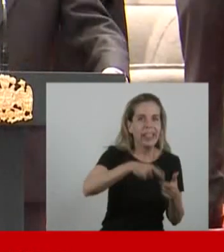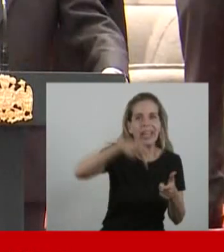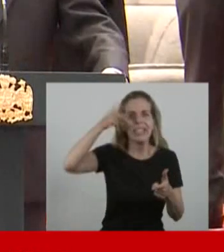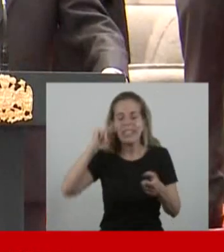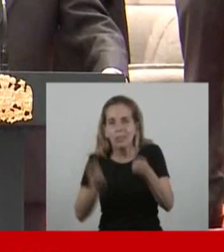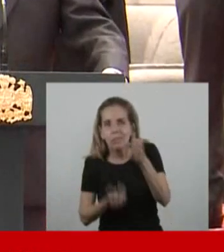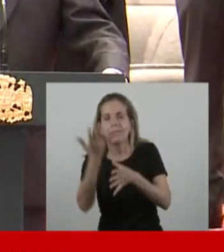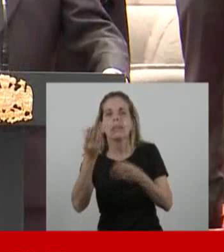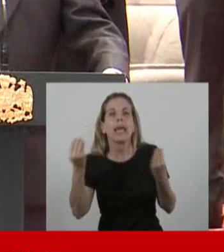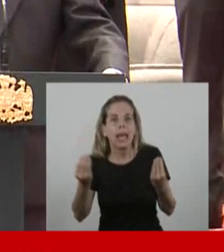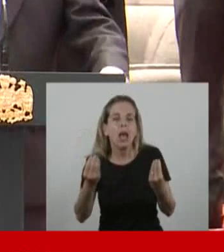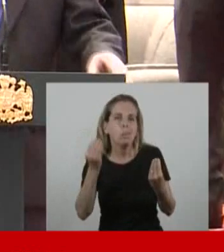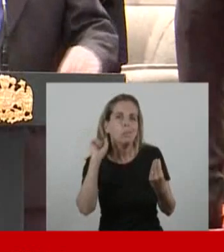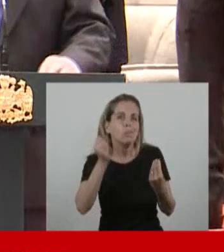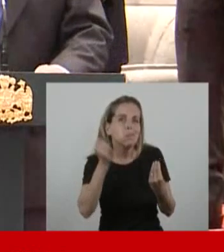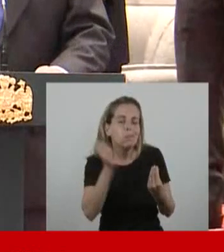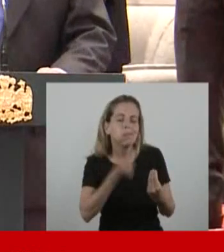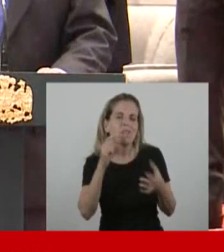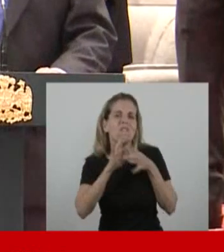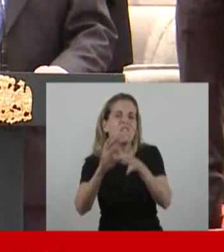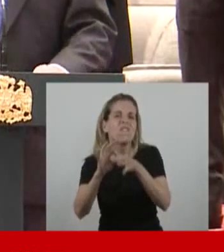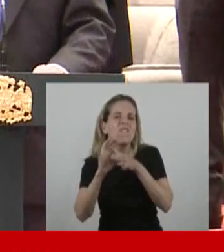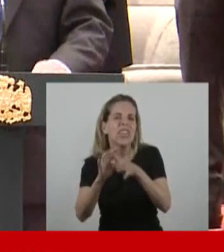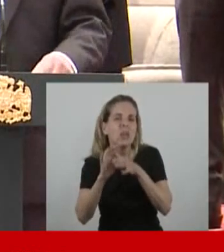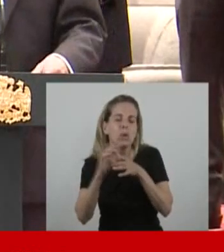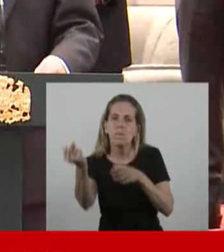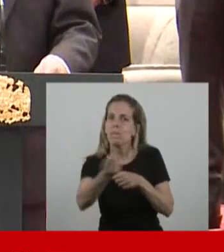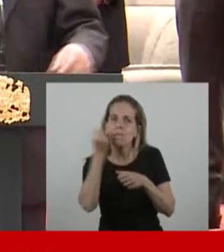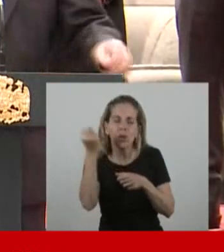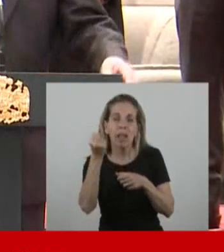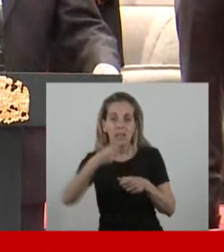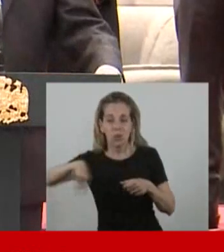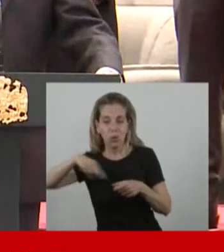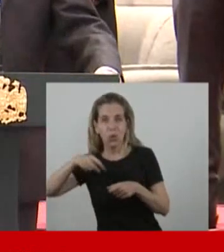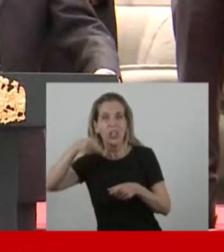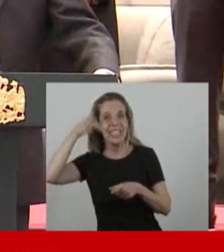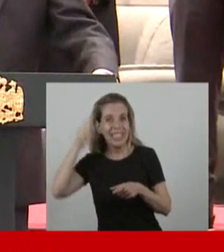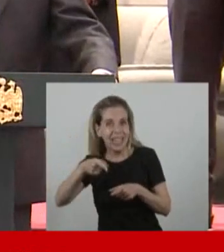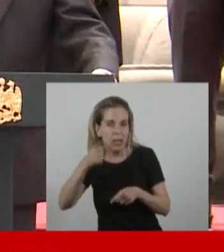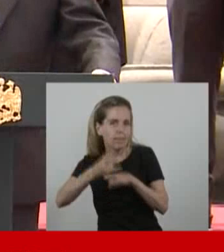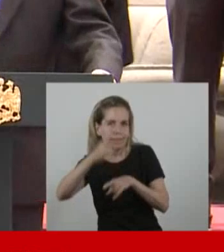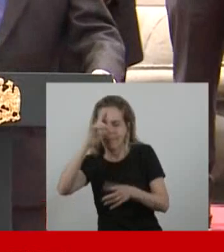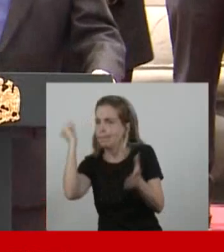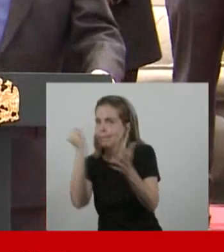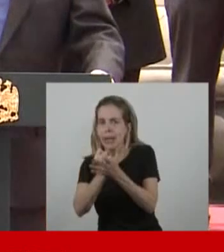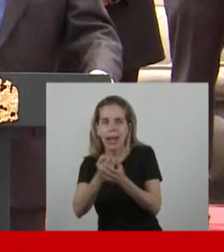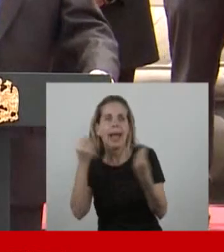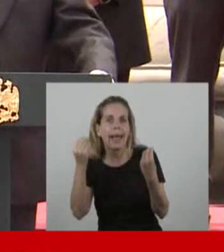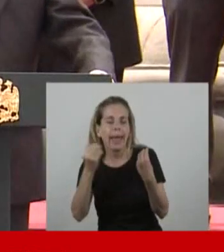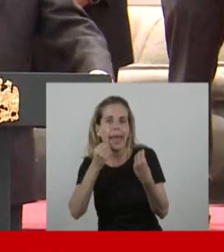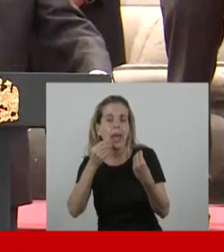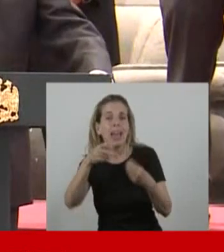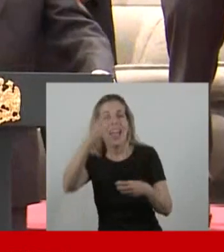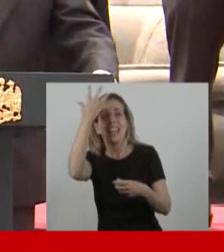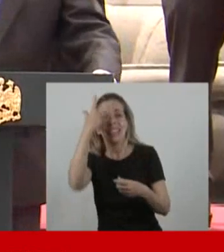hemos tenido profundos vínculos históricos. Nunca olvidaremos los chilenos que fue el Ejército Libertador encabezado por el general